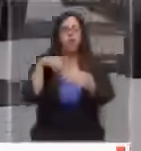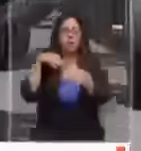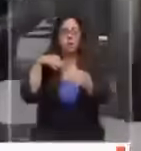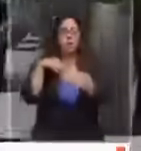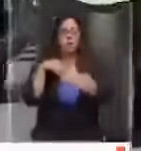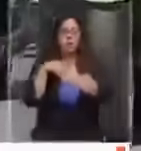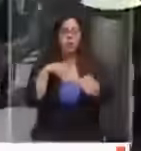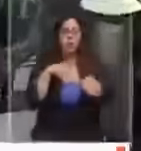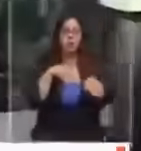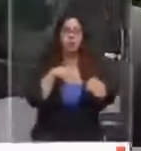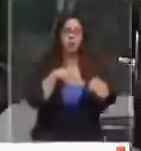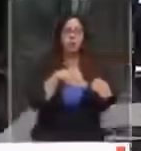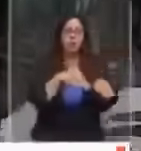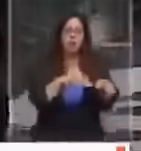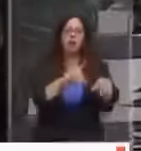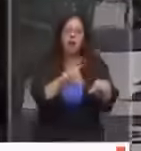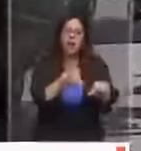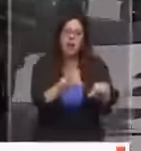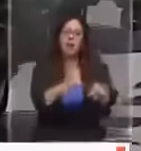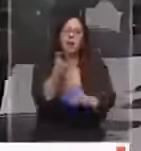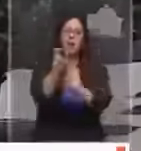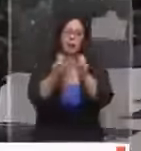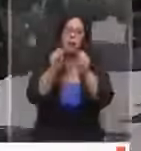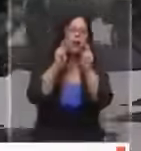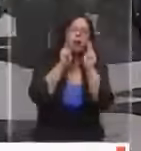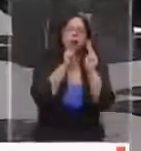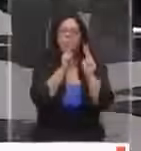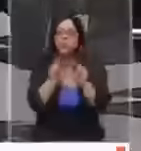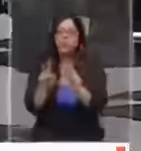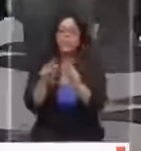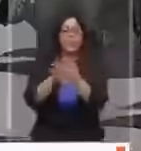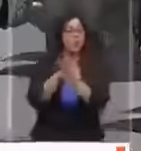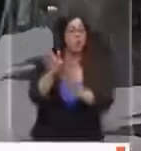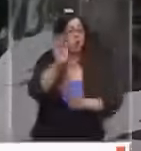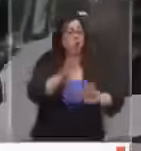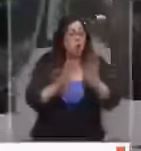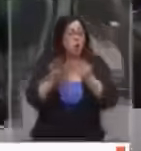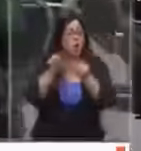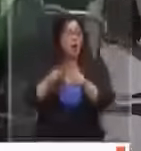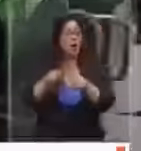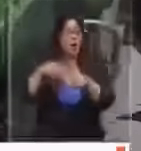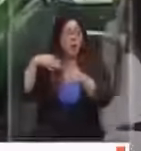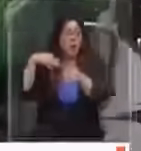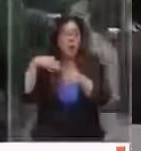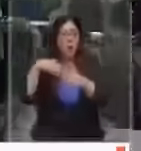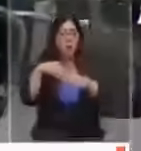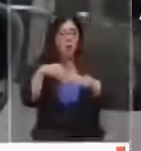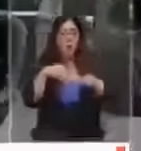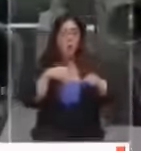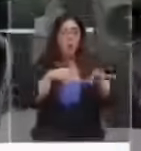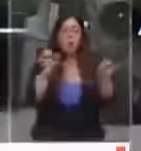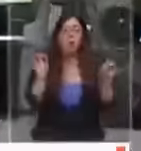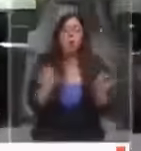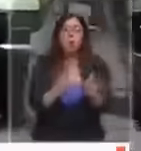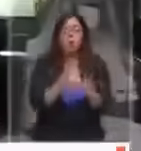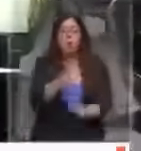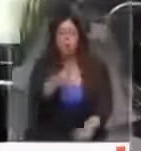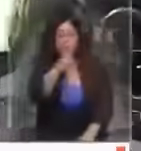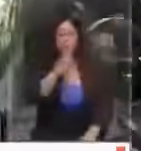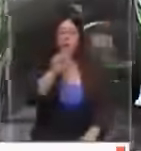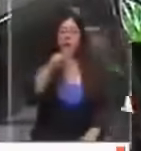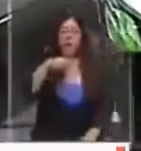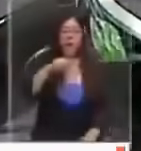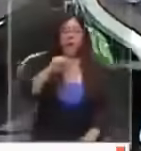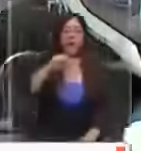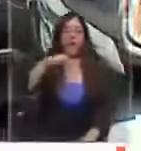aprovechar el momento para despedirse. Además, con todo eso resguardo. Ya sigue avanzando y es muy probable que Ana María Silva ya lo vea desde